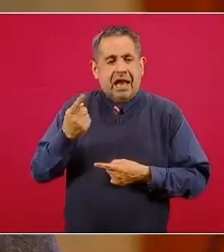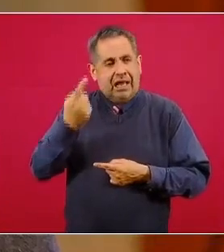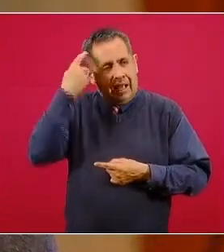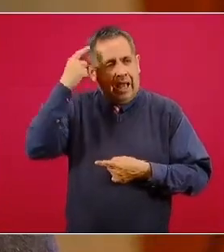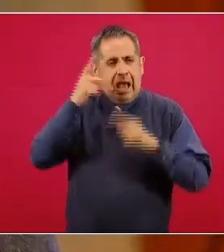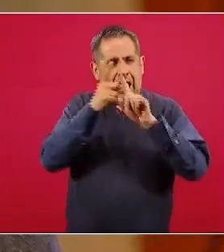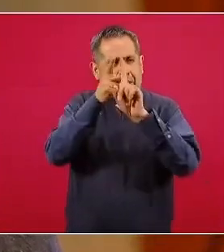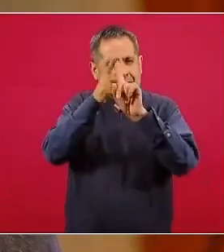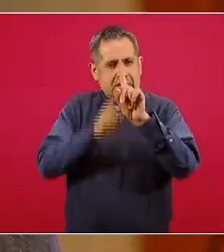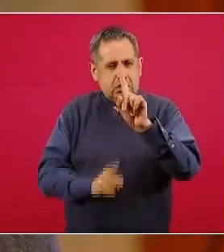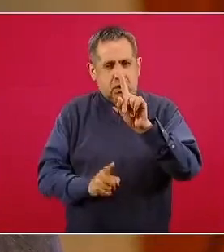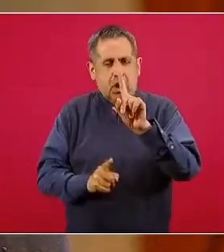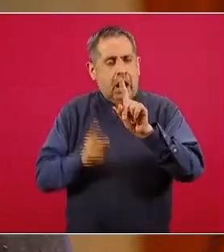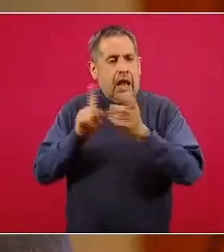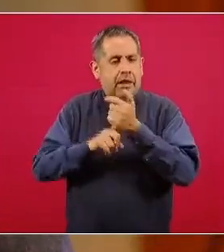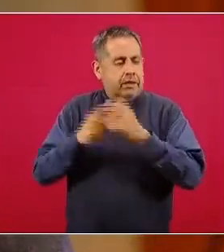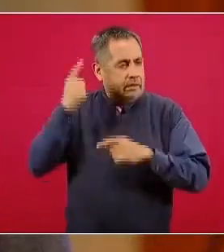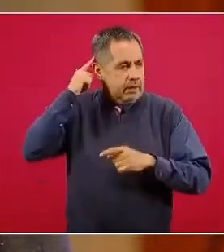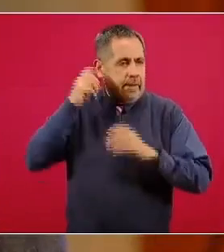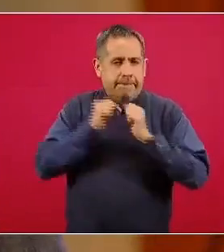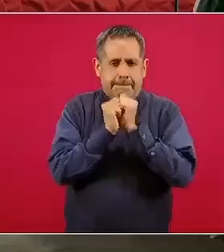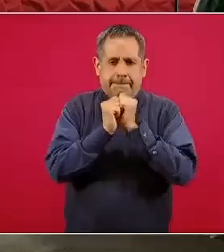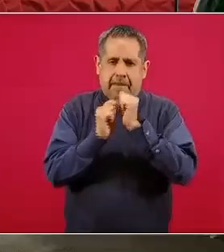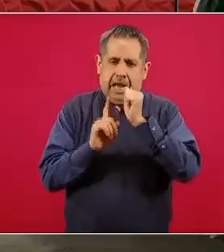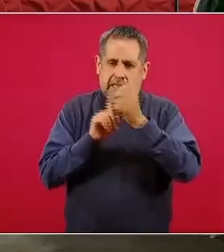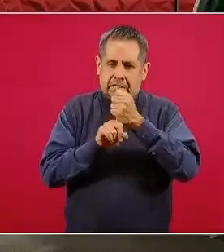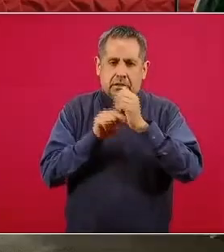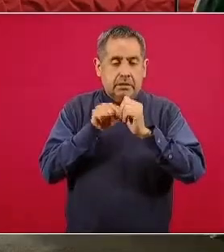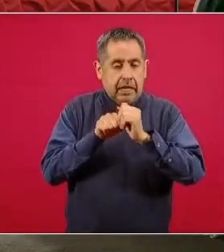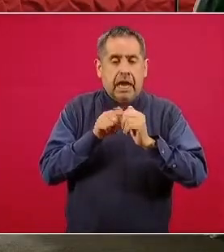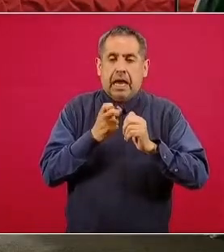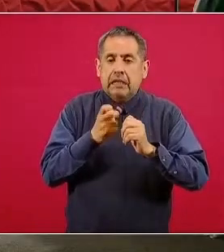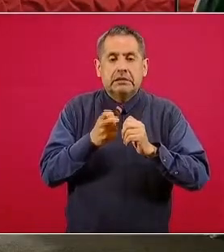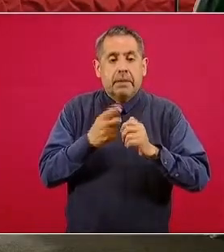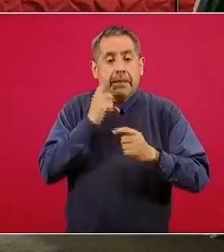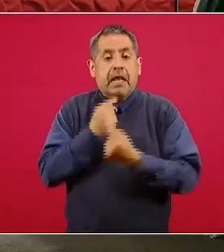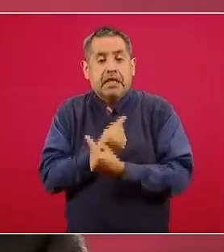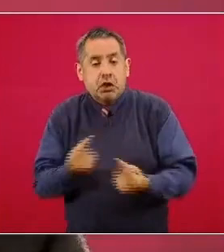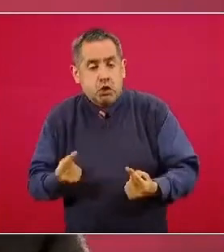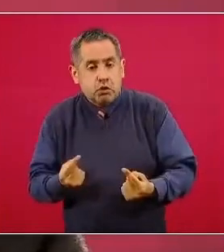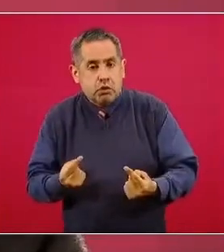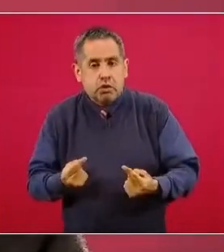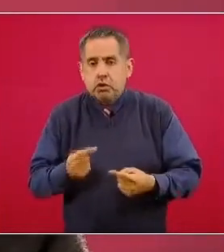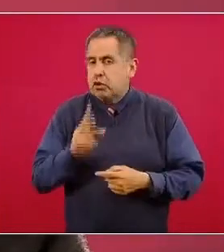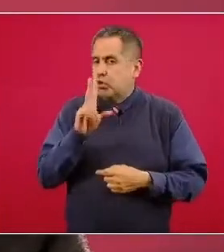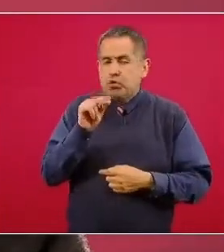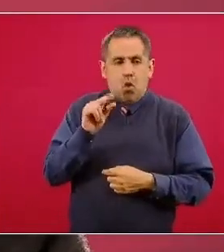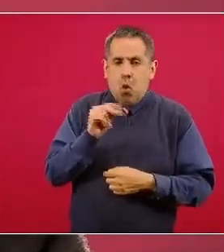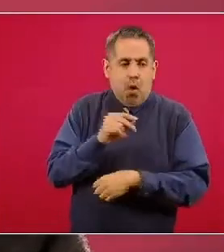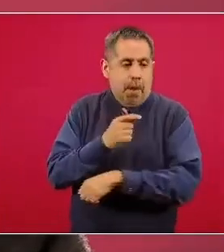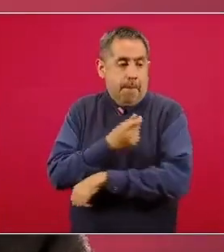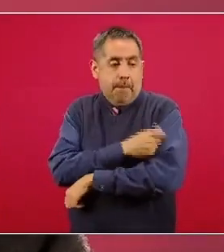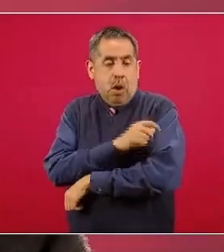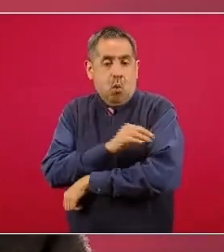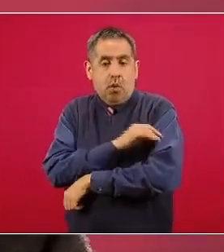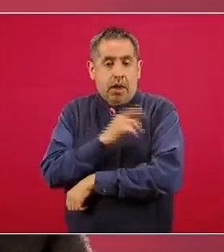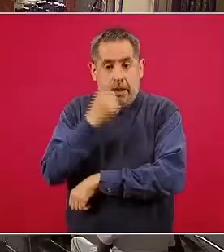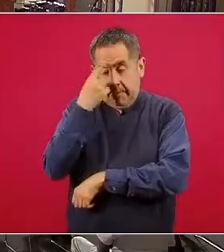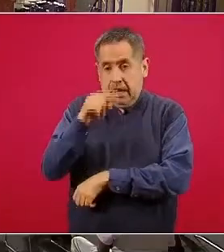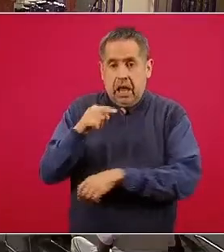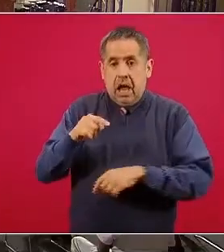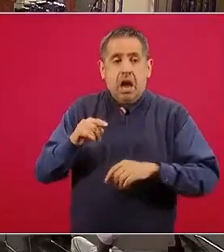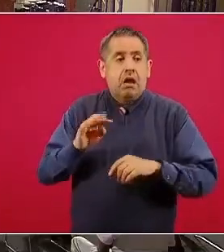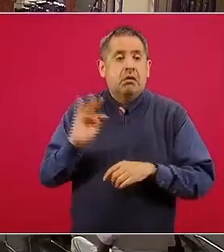central de los niños en la primera infancia. No es una vacuna, desafortunadamente, que proteja